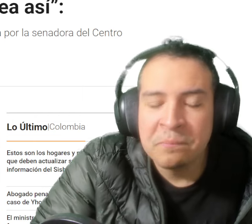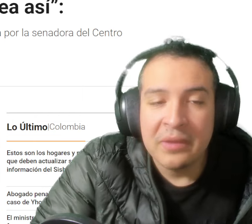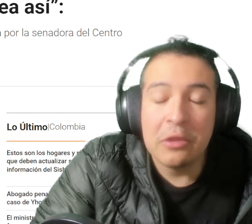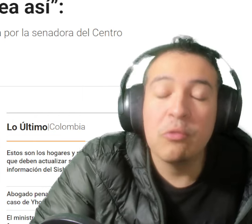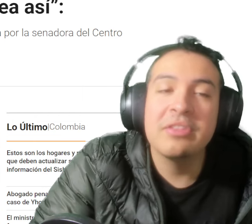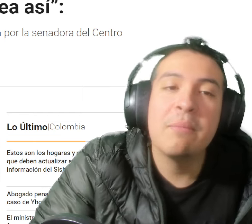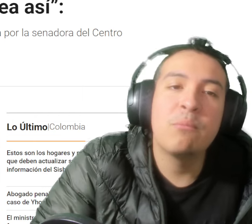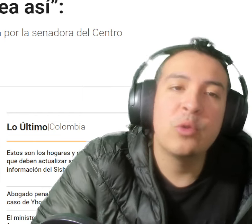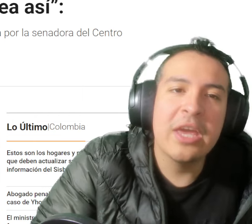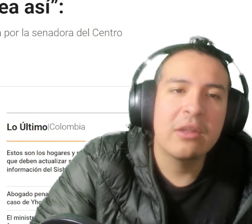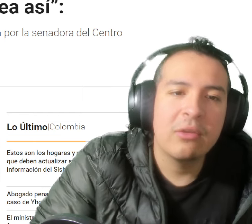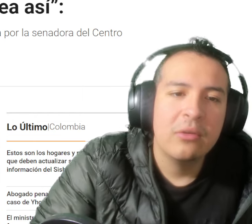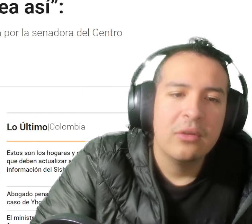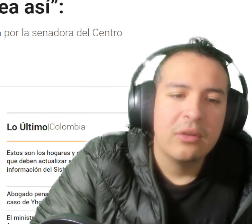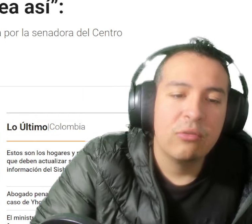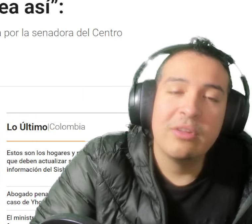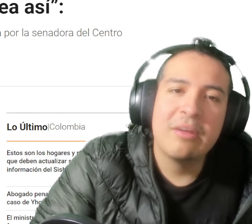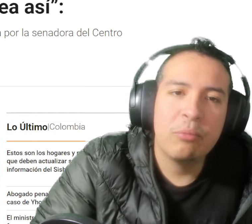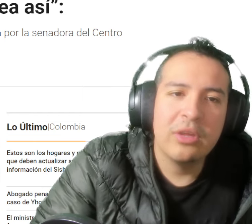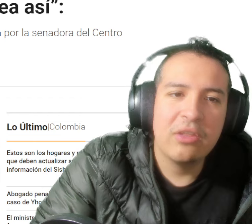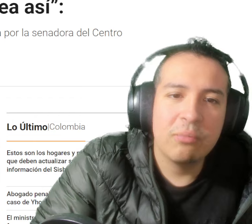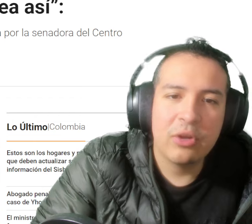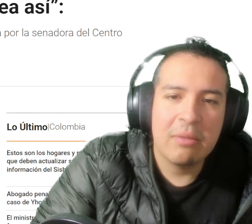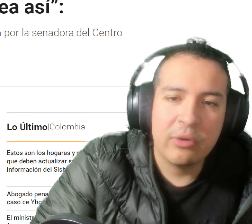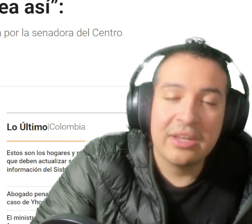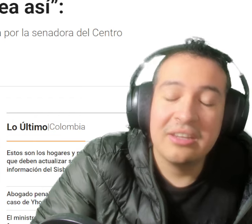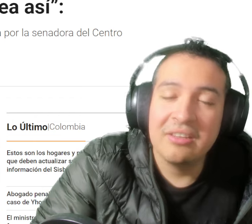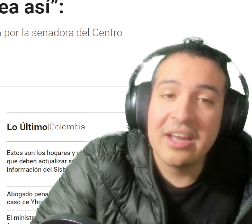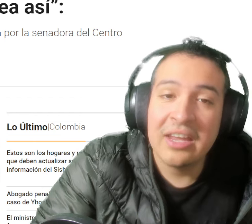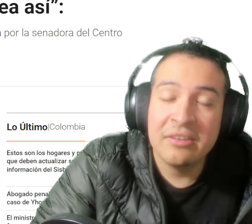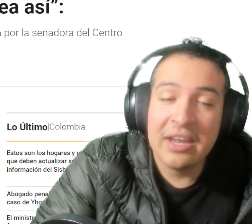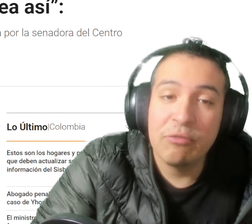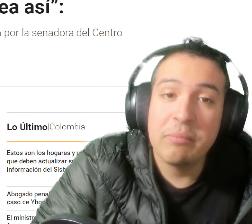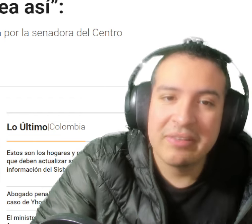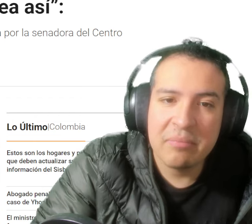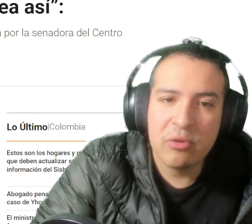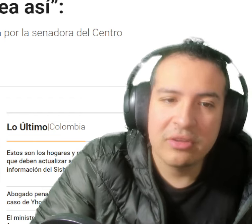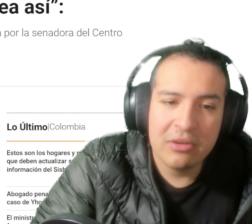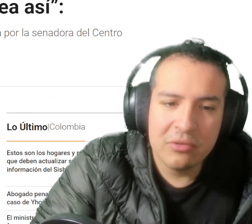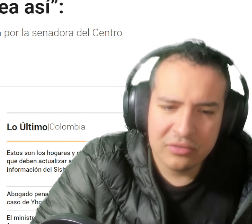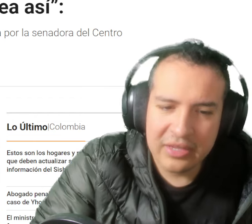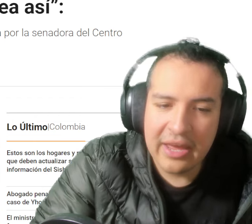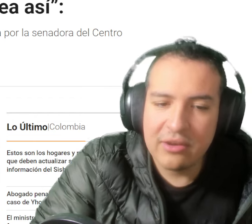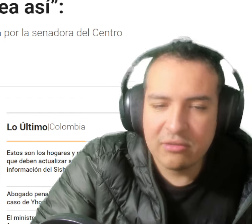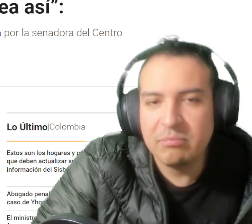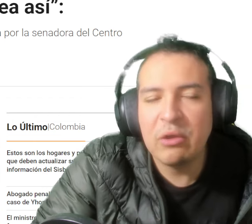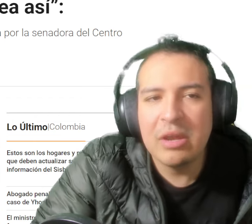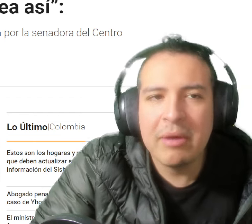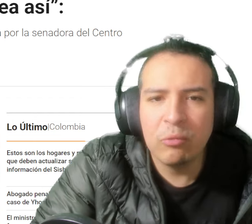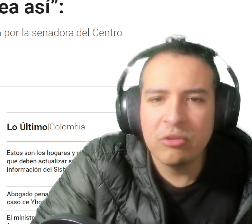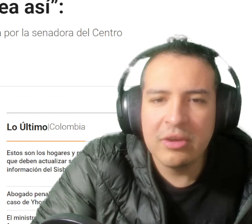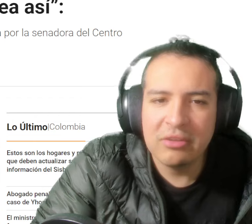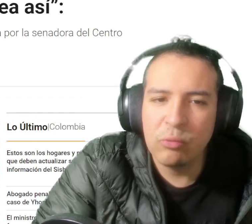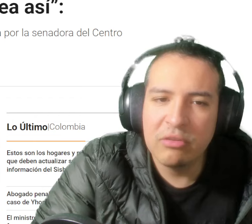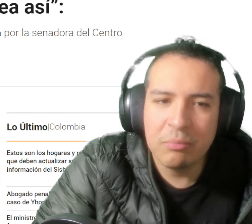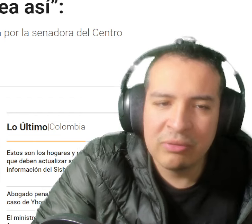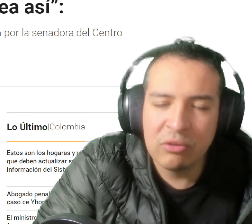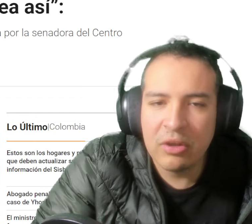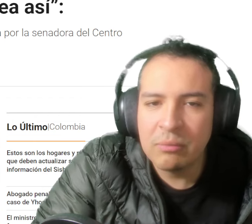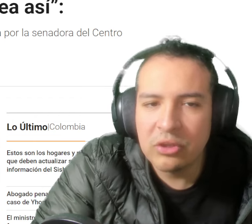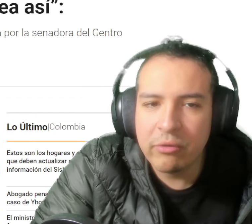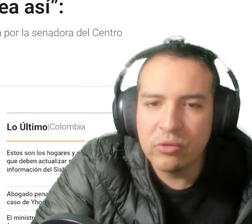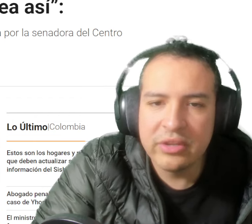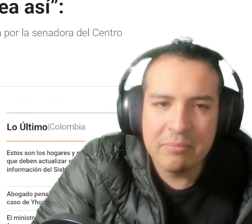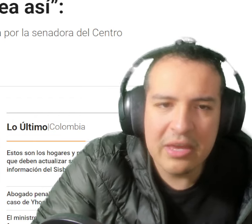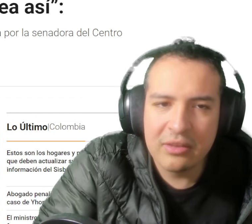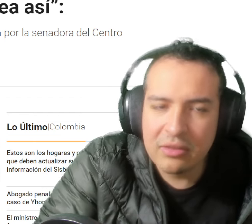Perú y no están pudiendo no están pudiendo por qué porque les están cancelando el pasaporte no O sea Nicolás Maduro no dice tú eres opositor